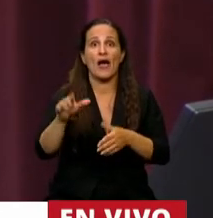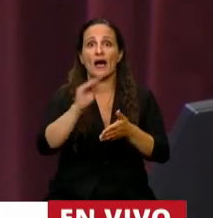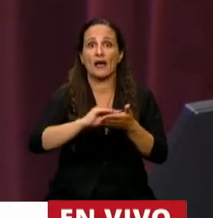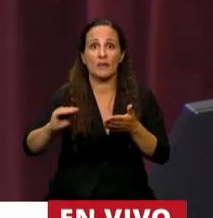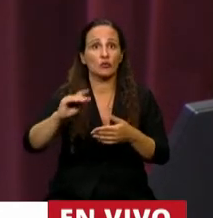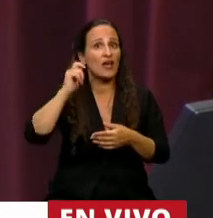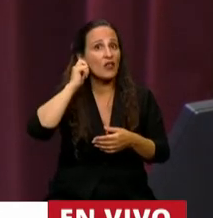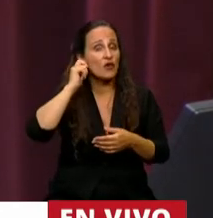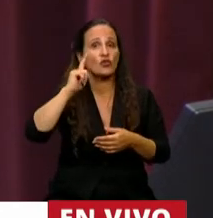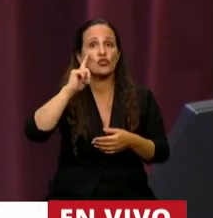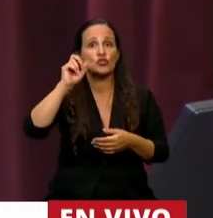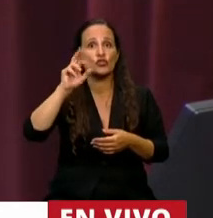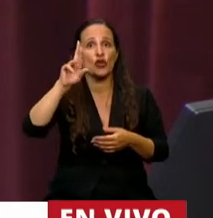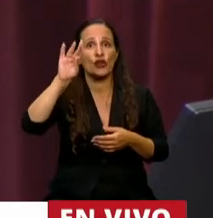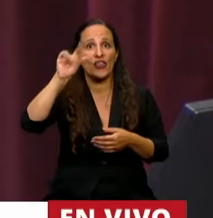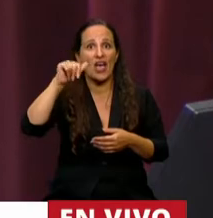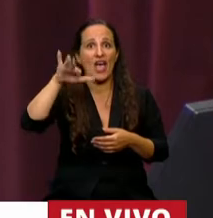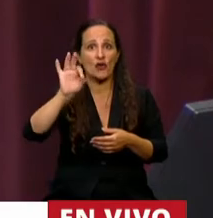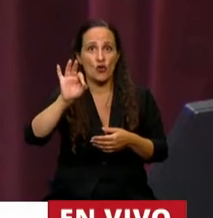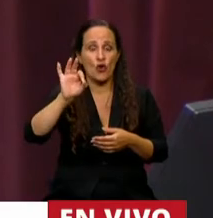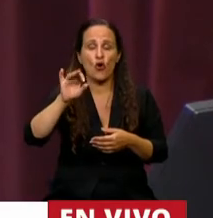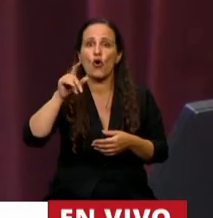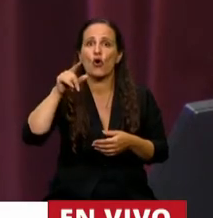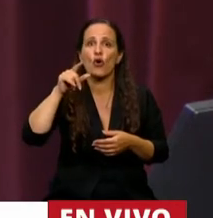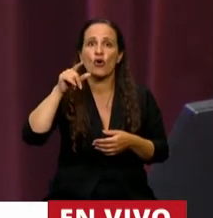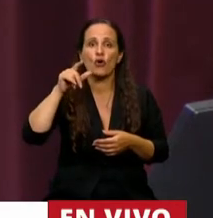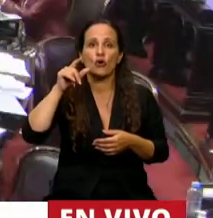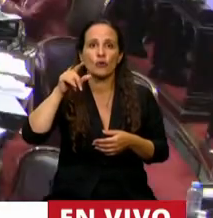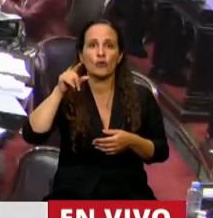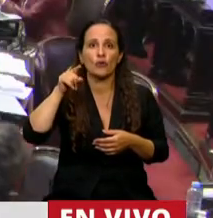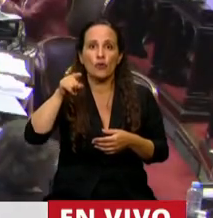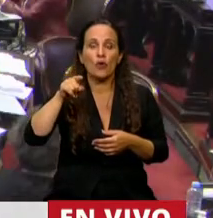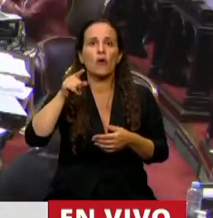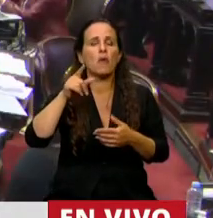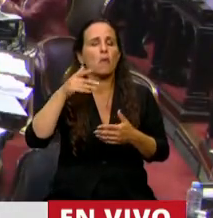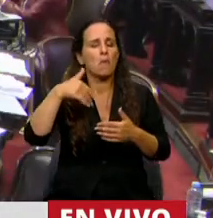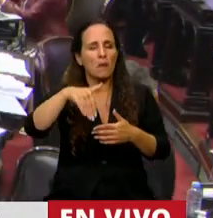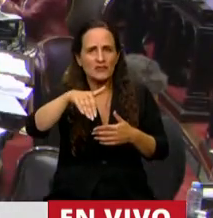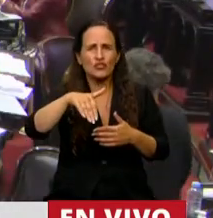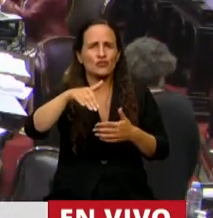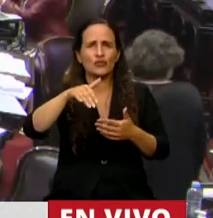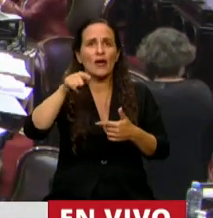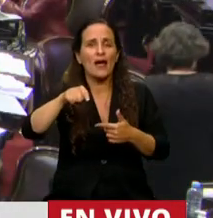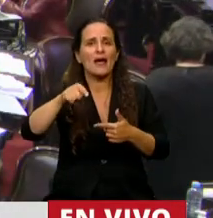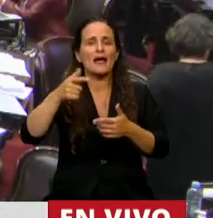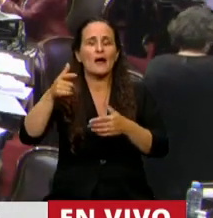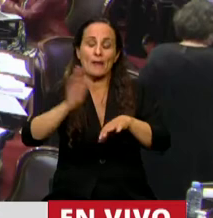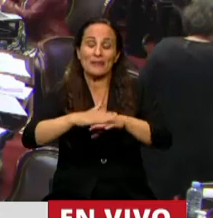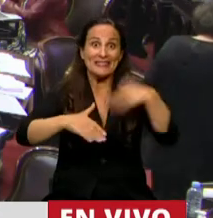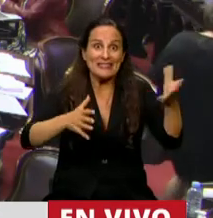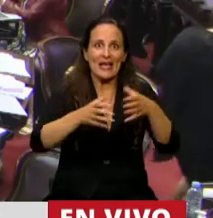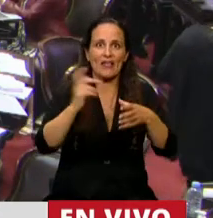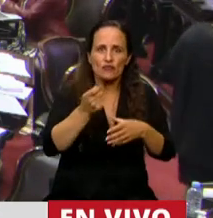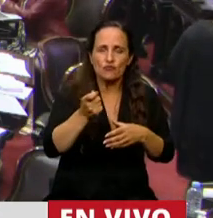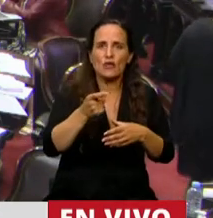giordano juan carlos gracias presidenta bueno para ver nuestra postura de izquierda socialista en el